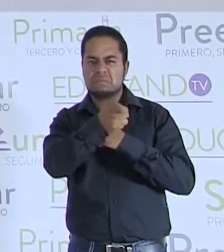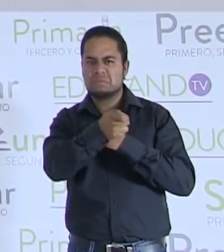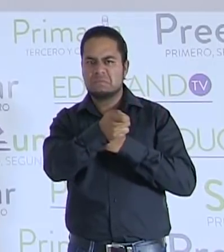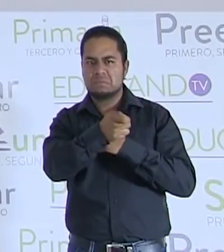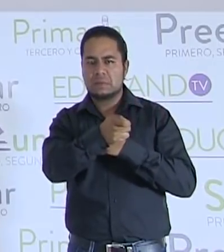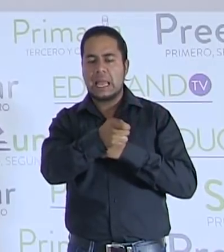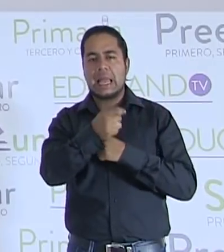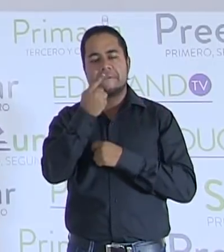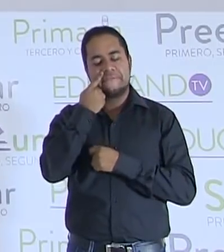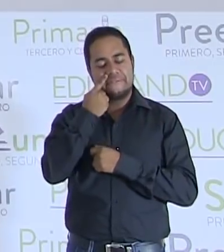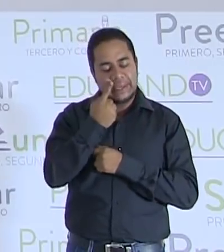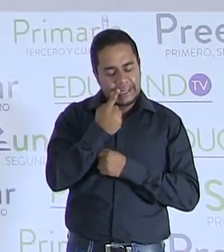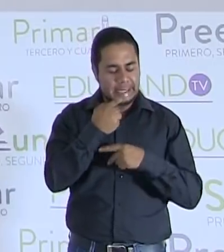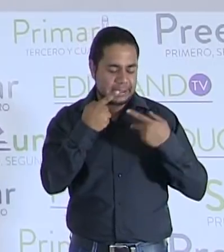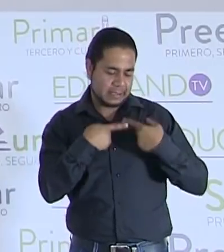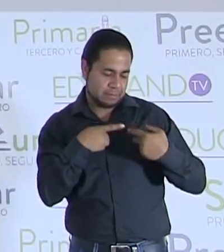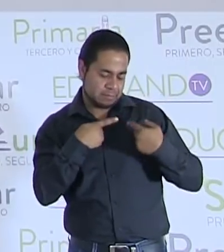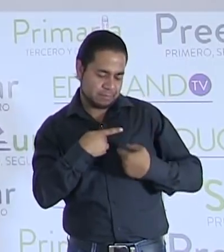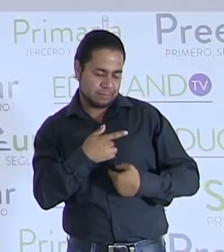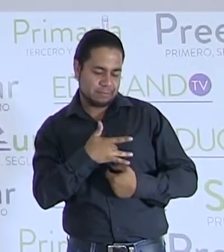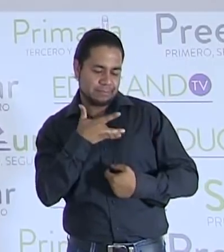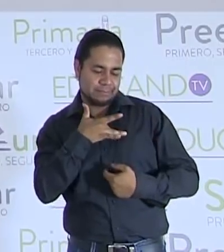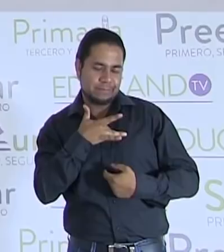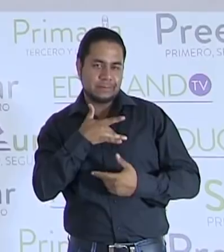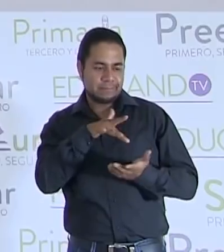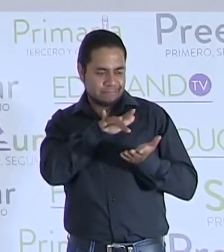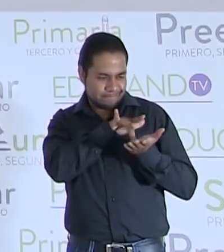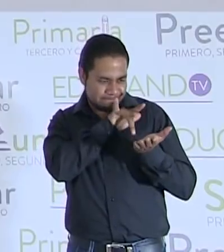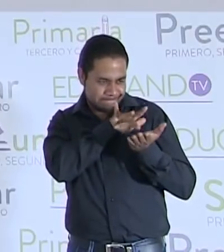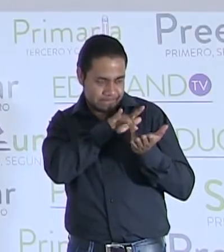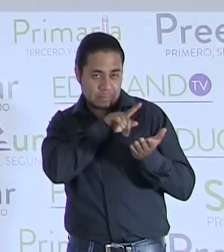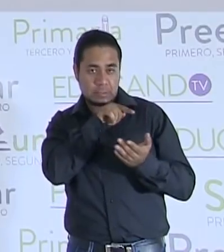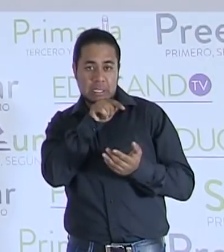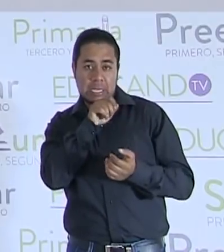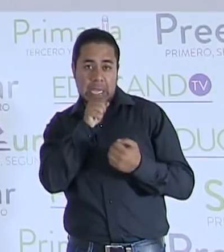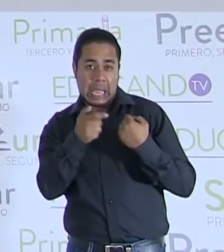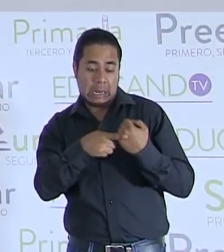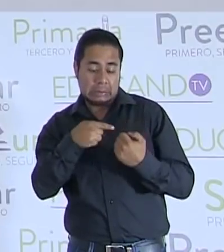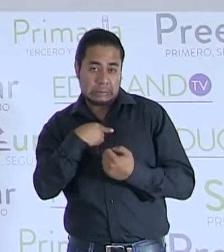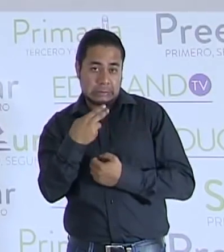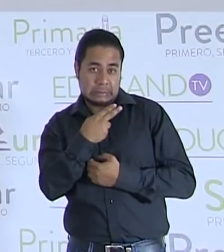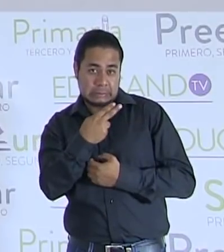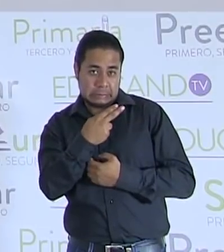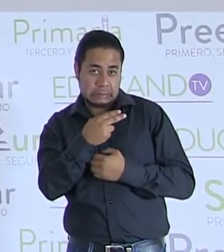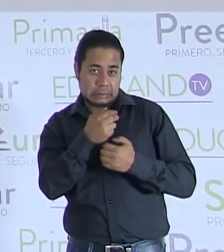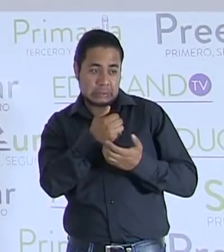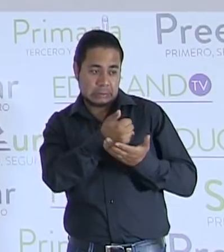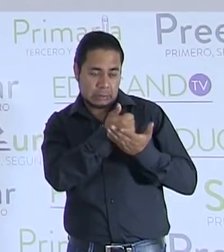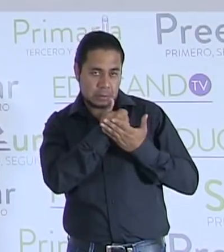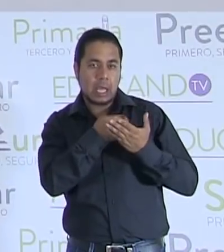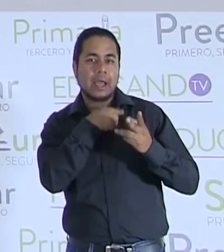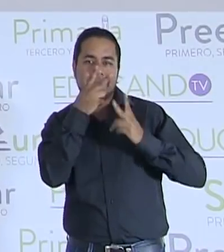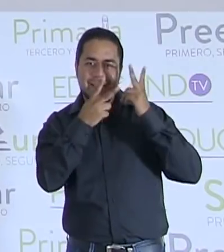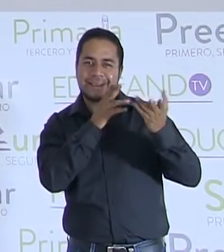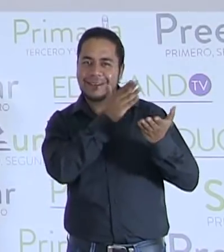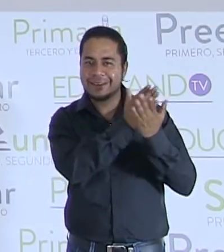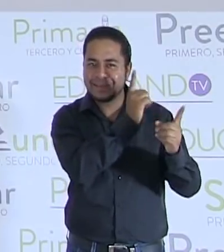hay personas muy convenencieras que solo cuando necesitan un favor de alguien lo